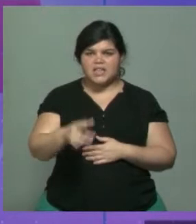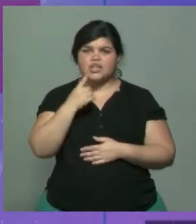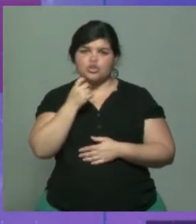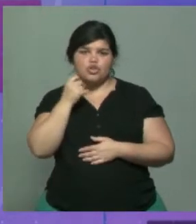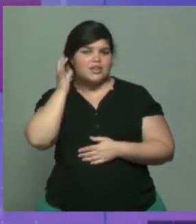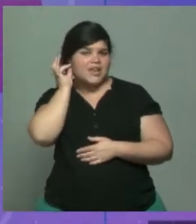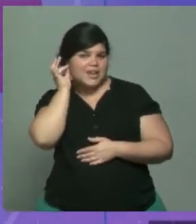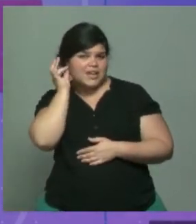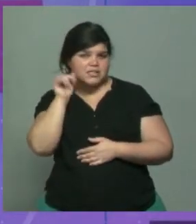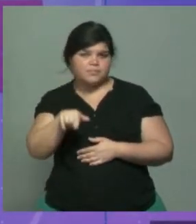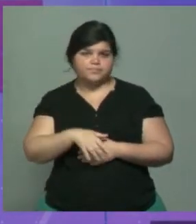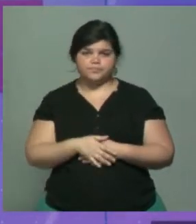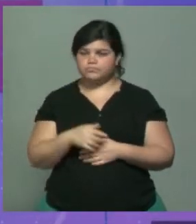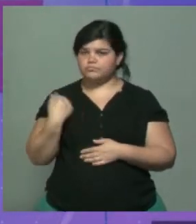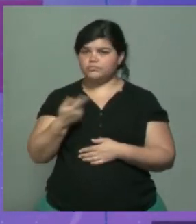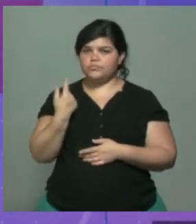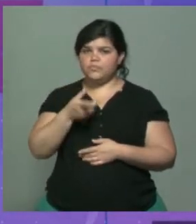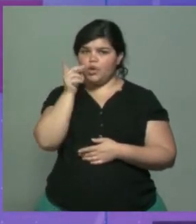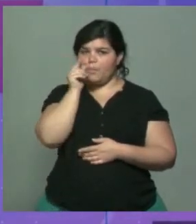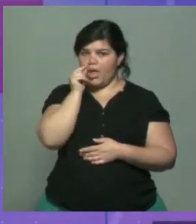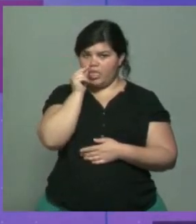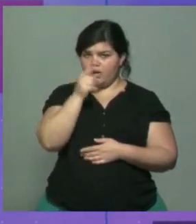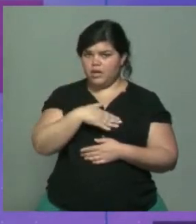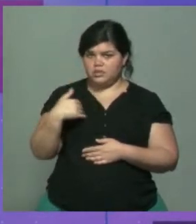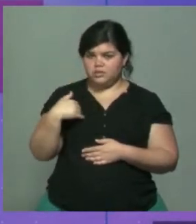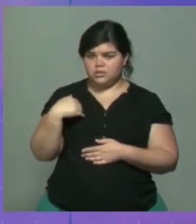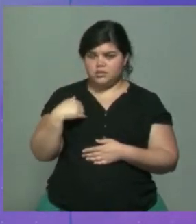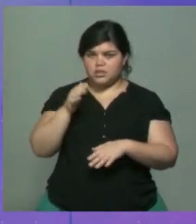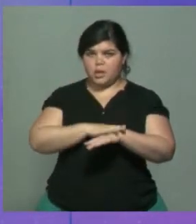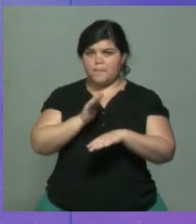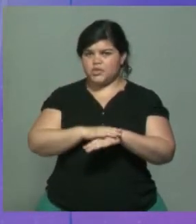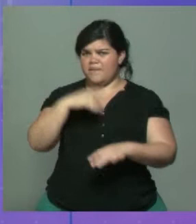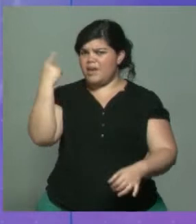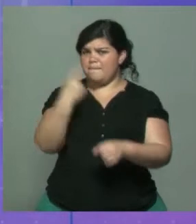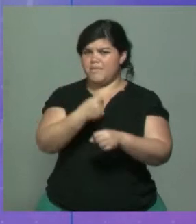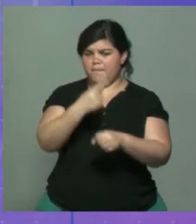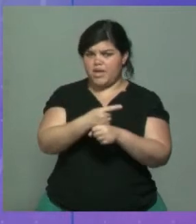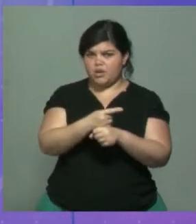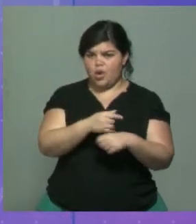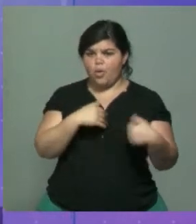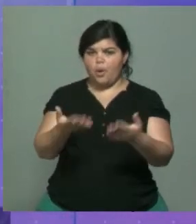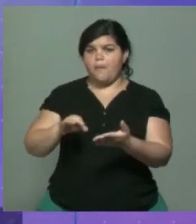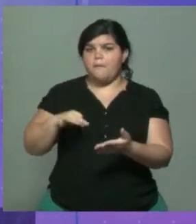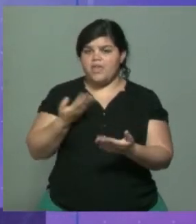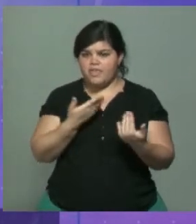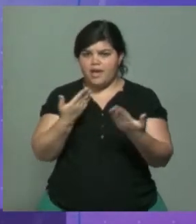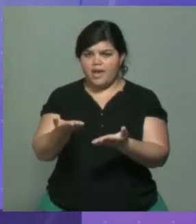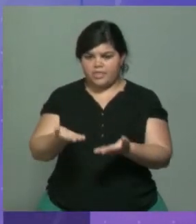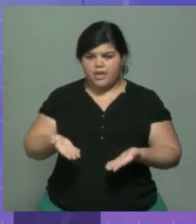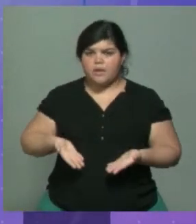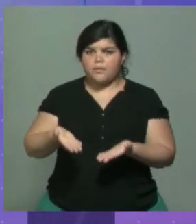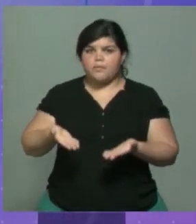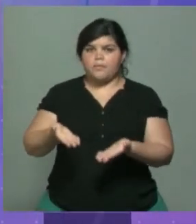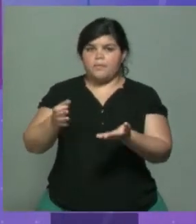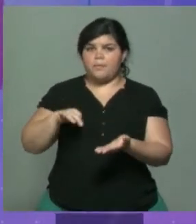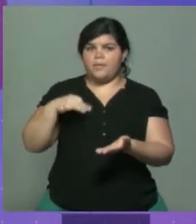Nosotros, los padres, somos los principales responsables de todo lo que le pasa a un hijo, de darles vida, de llevarlos adelante, de mostrarles vida